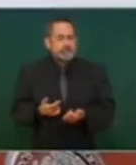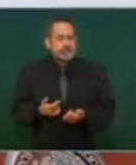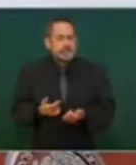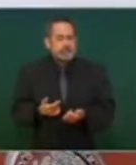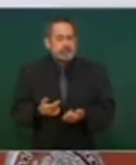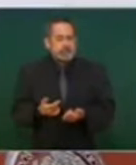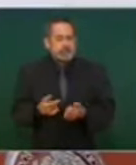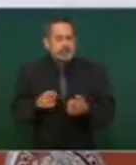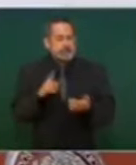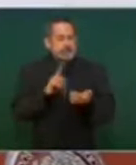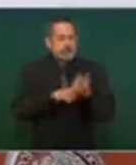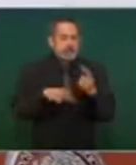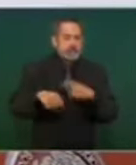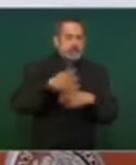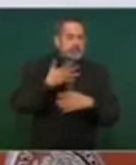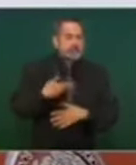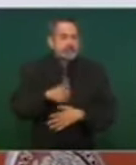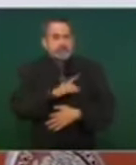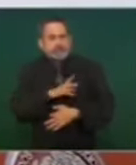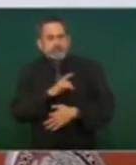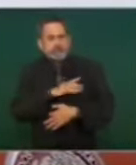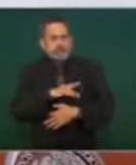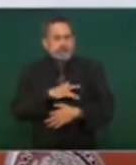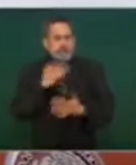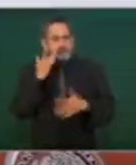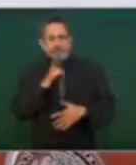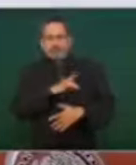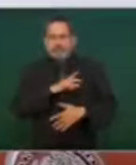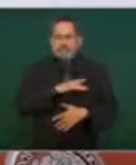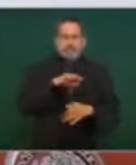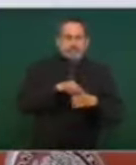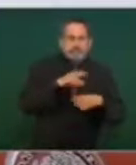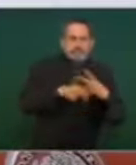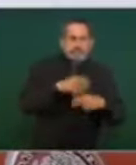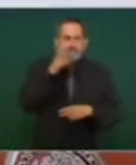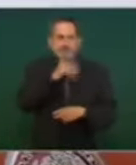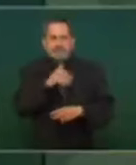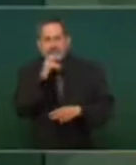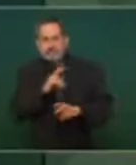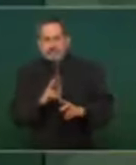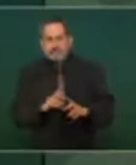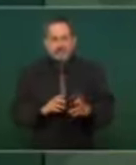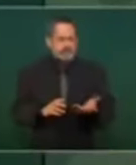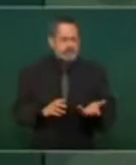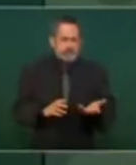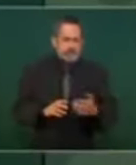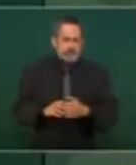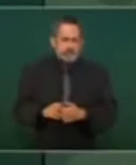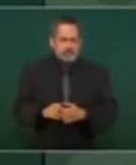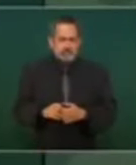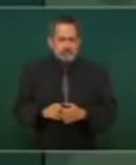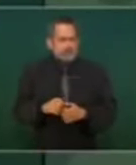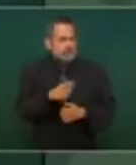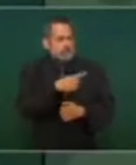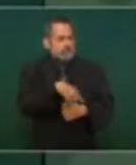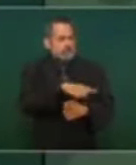se tenga temor o miedo. Piensan los cobardes